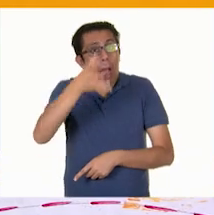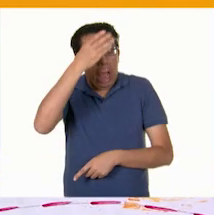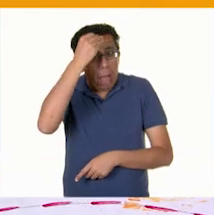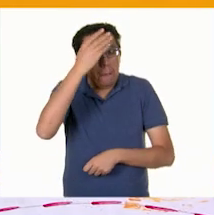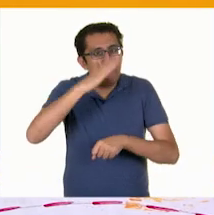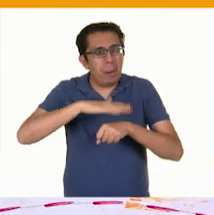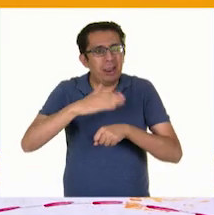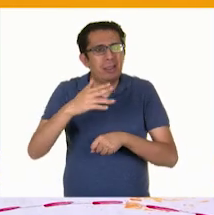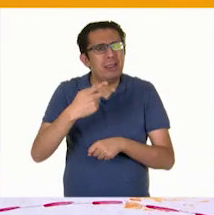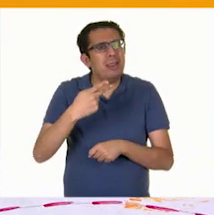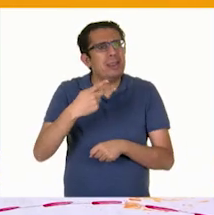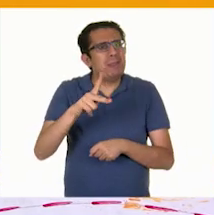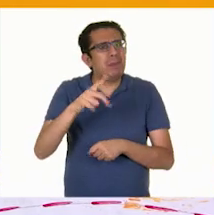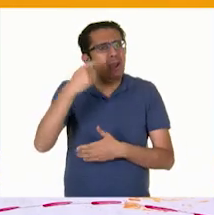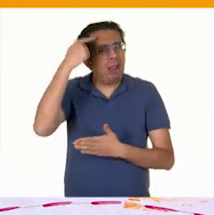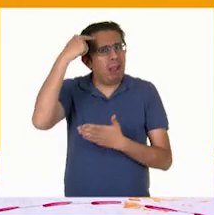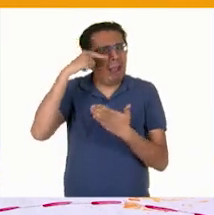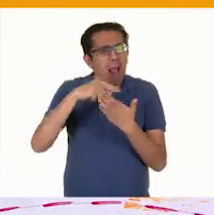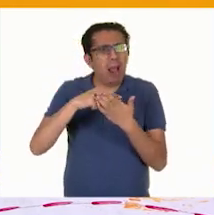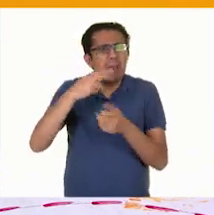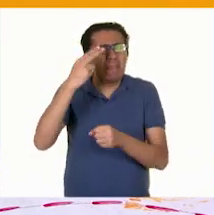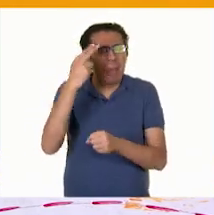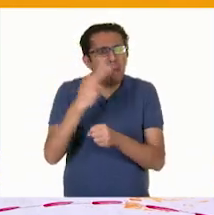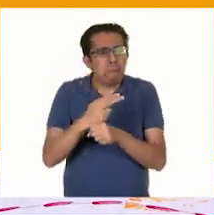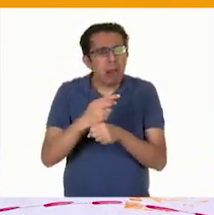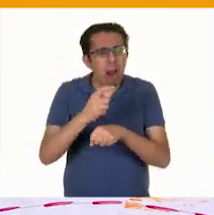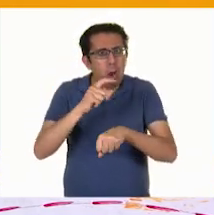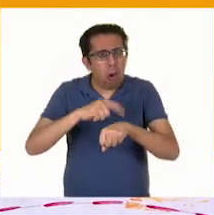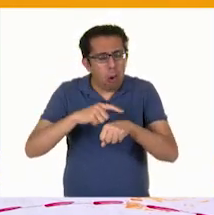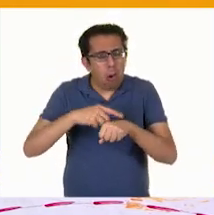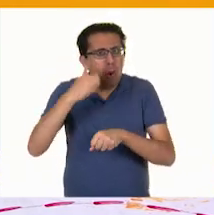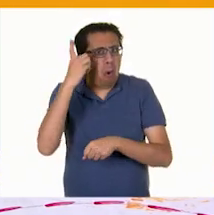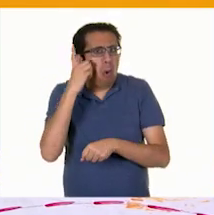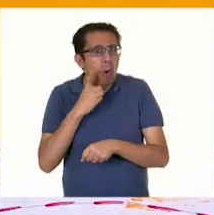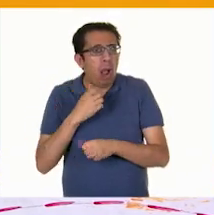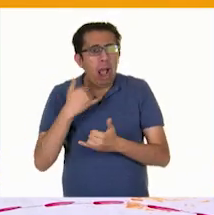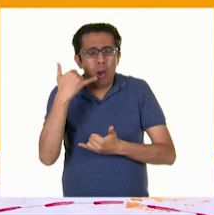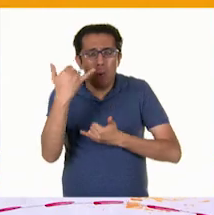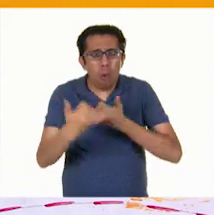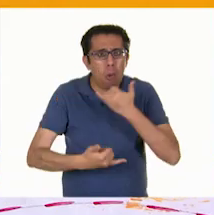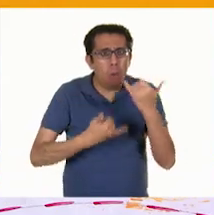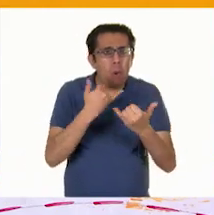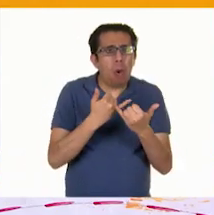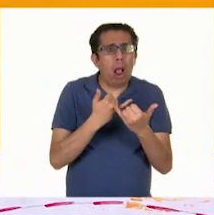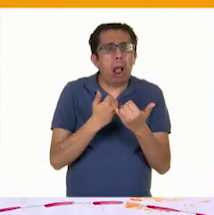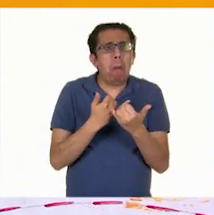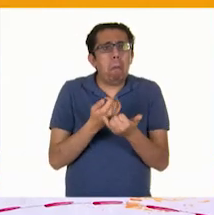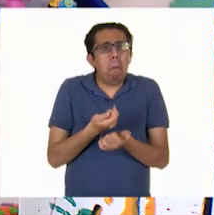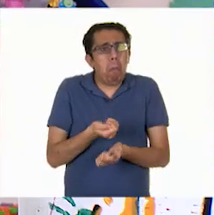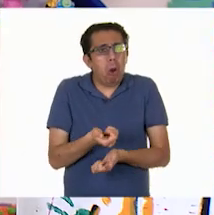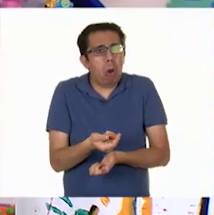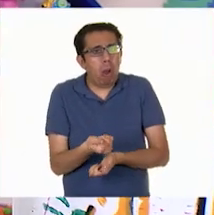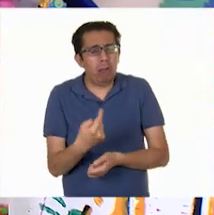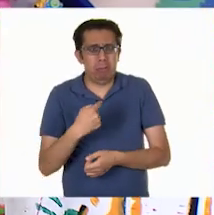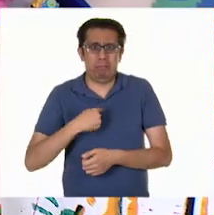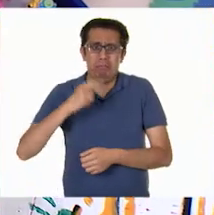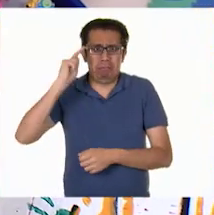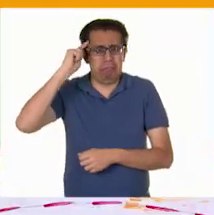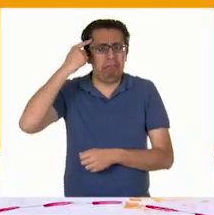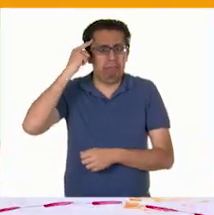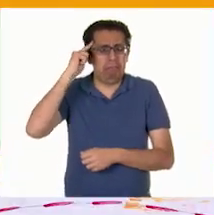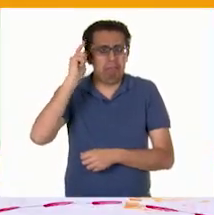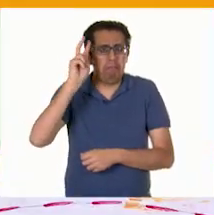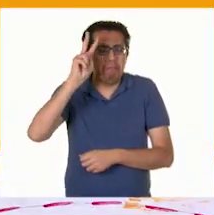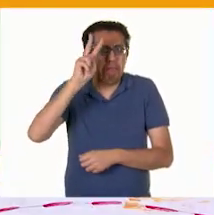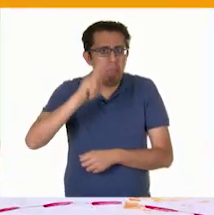muy temprano la hora de dormir y muy poco el tiempo de videojuegos. Y me enojé pues un